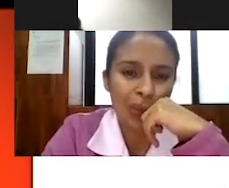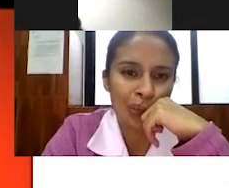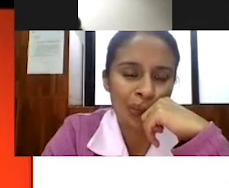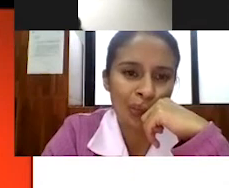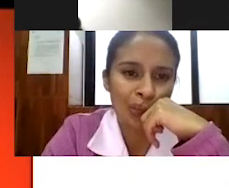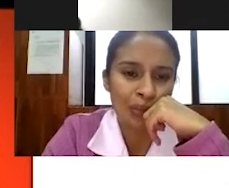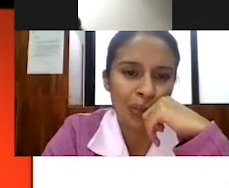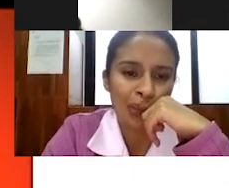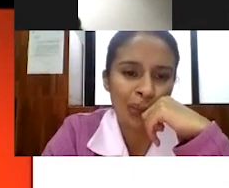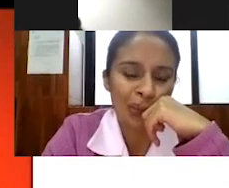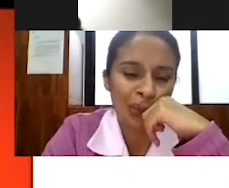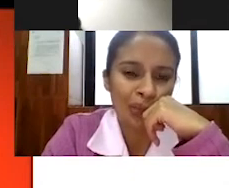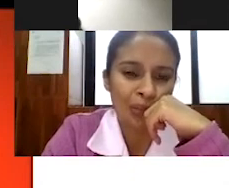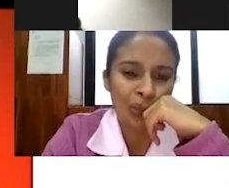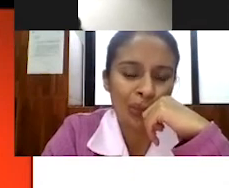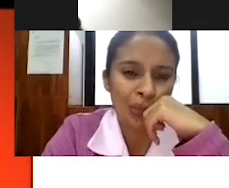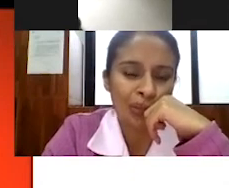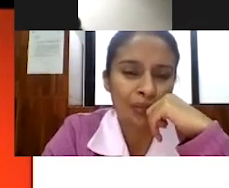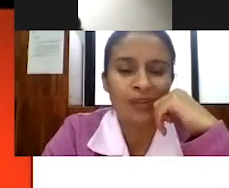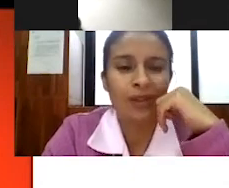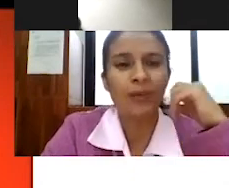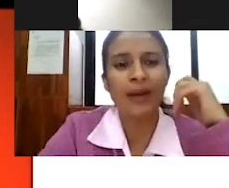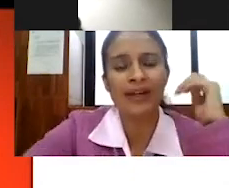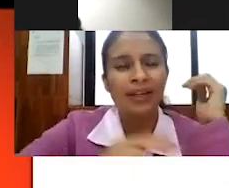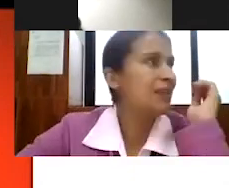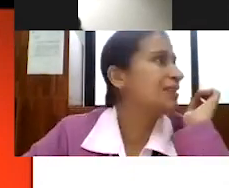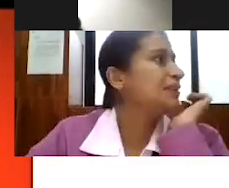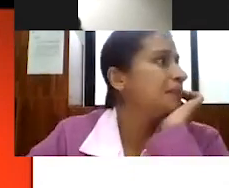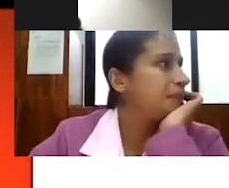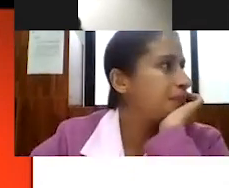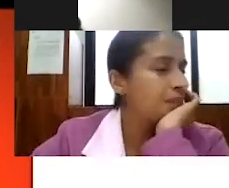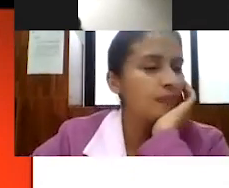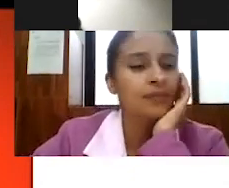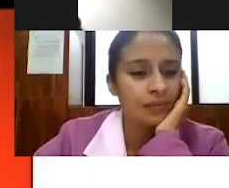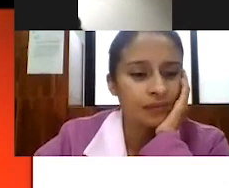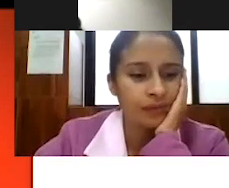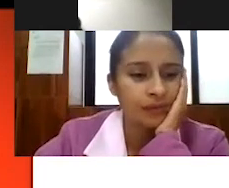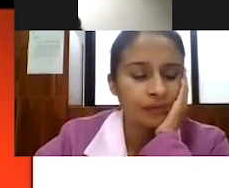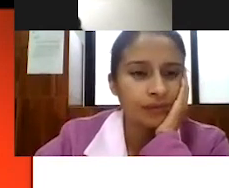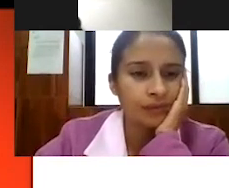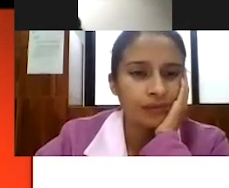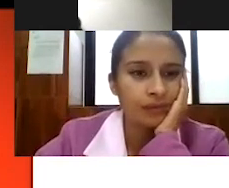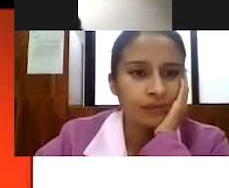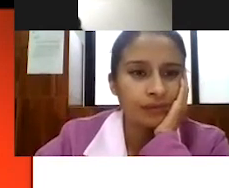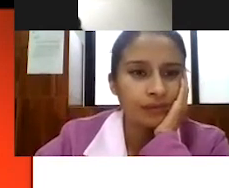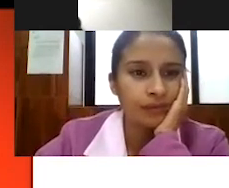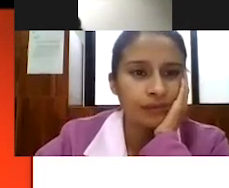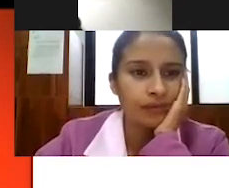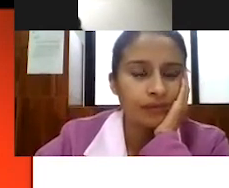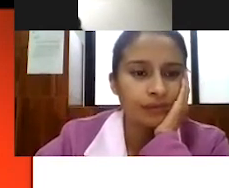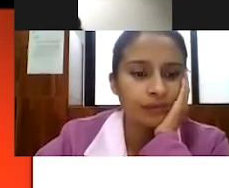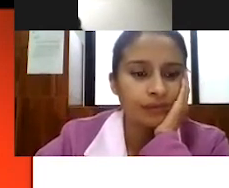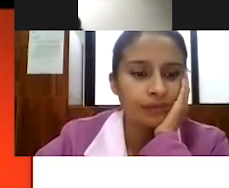cama. te va a hundir la víctima, no vas a poder realizar